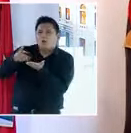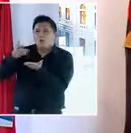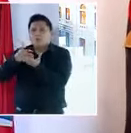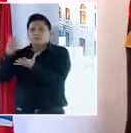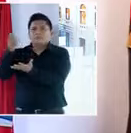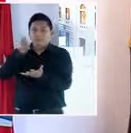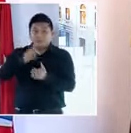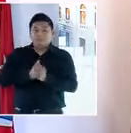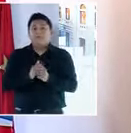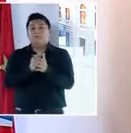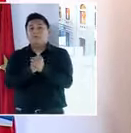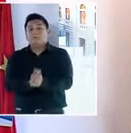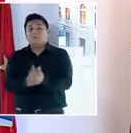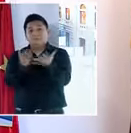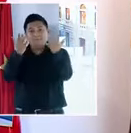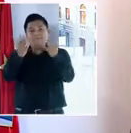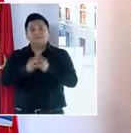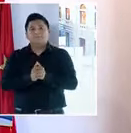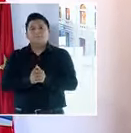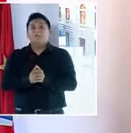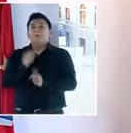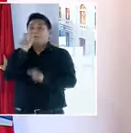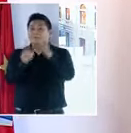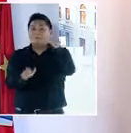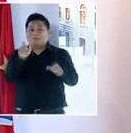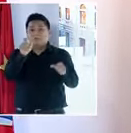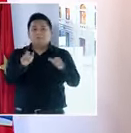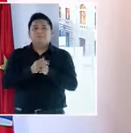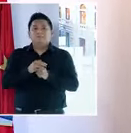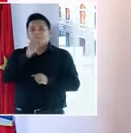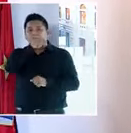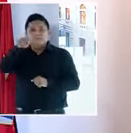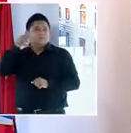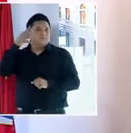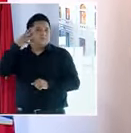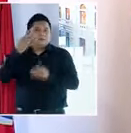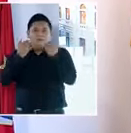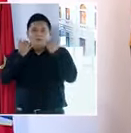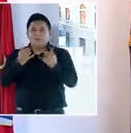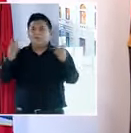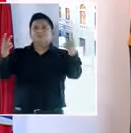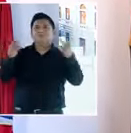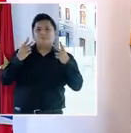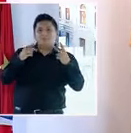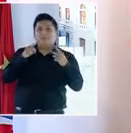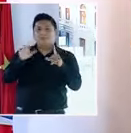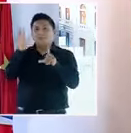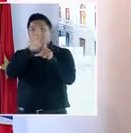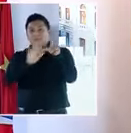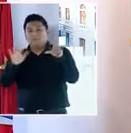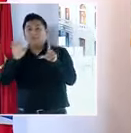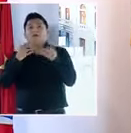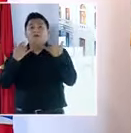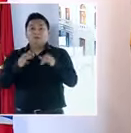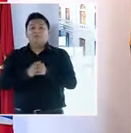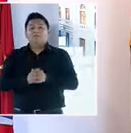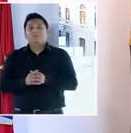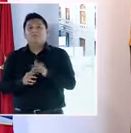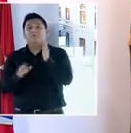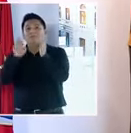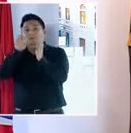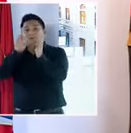momentos saludamos también de manera muy especial a los norte santanderianos que observan esa transmisión por el canal del Gran Santander, el